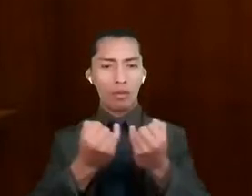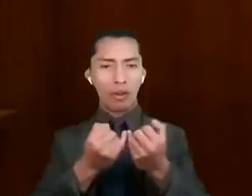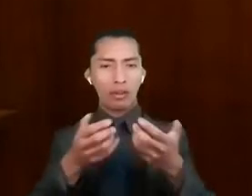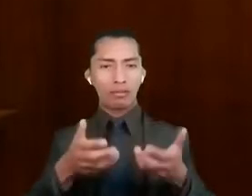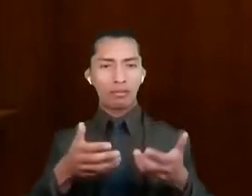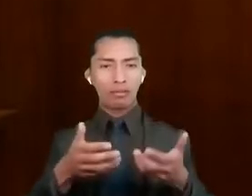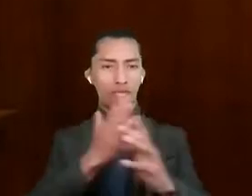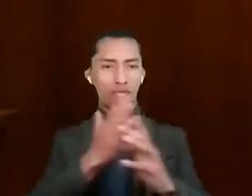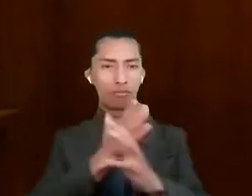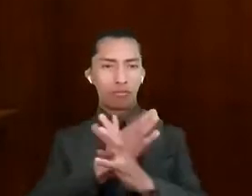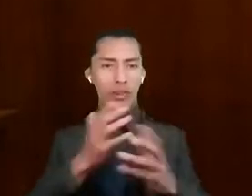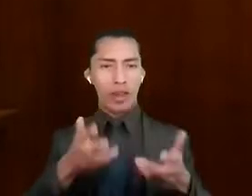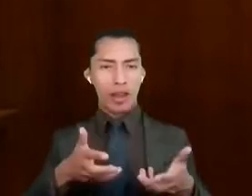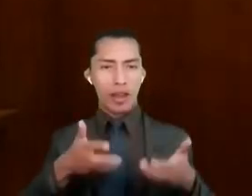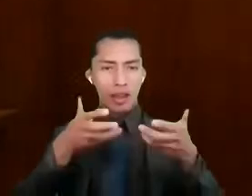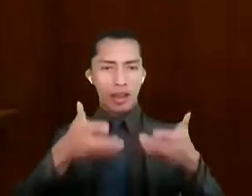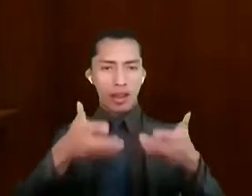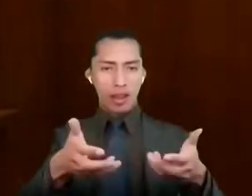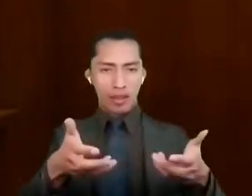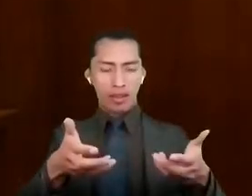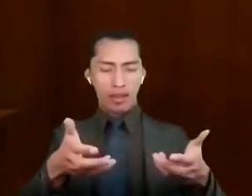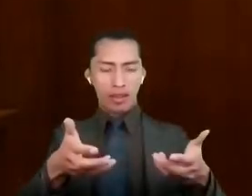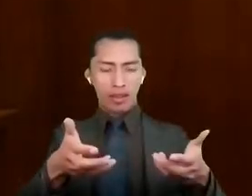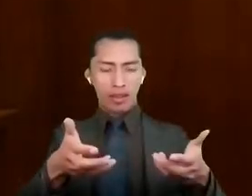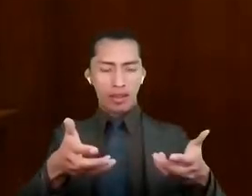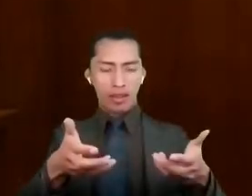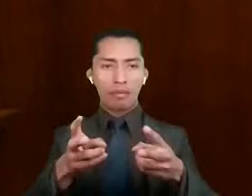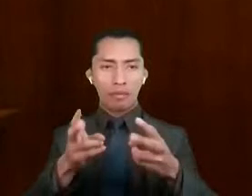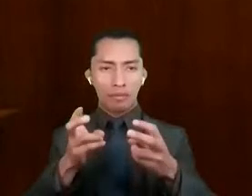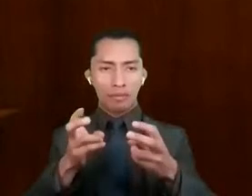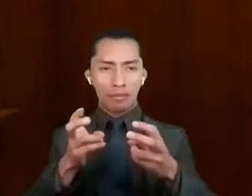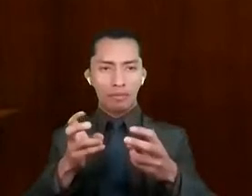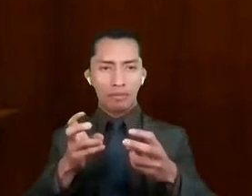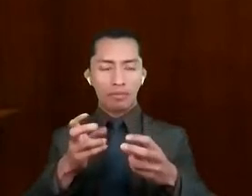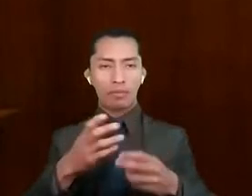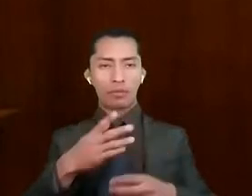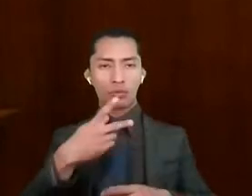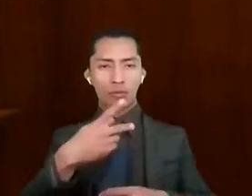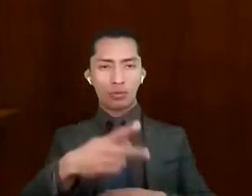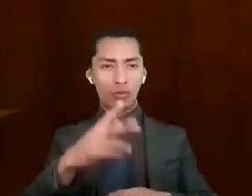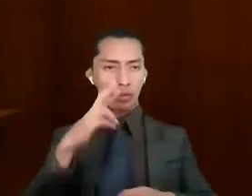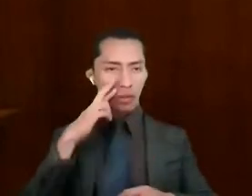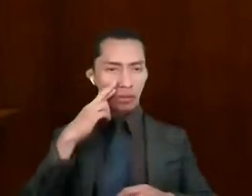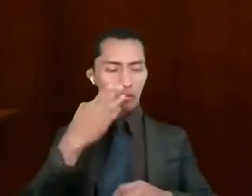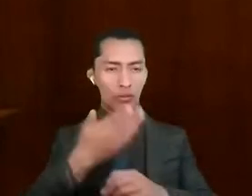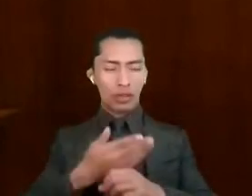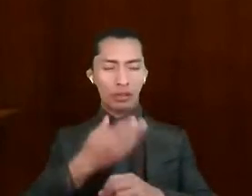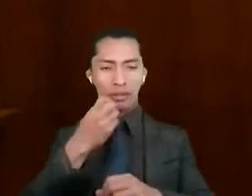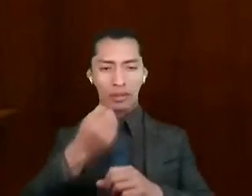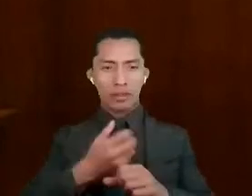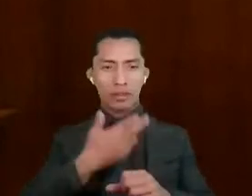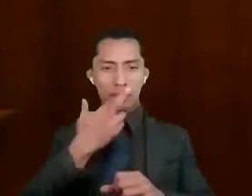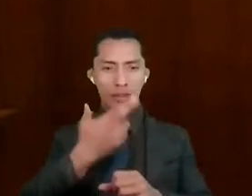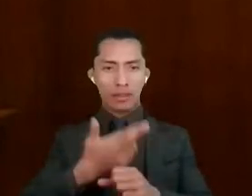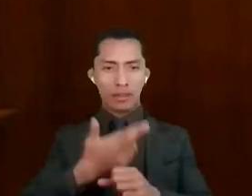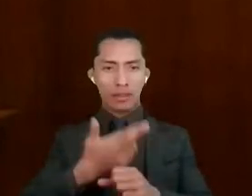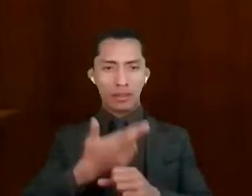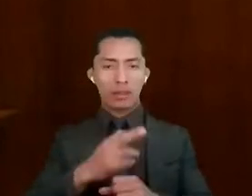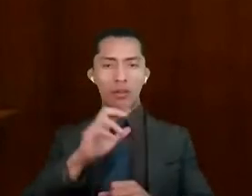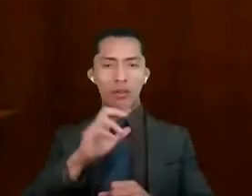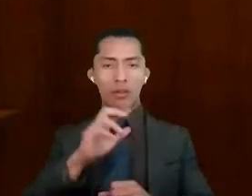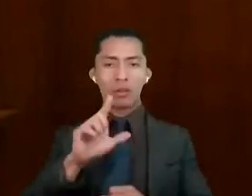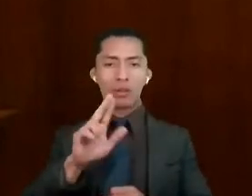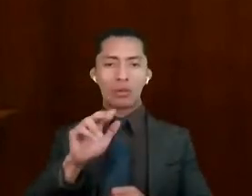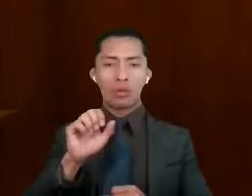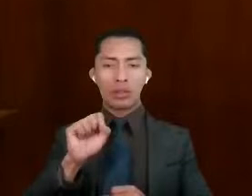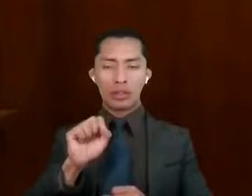Partiendo de las funciones de la dependencia que encabeza usted, secretario Luis Felipe Puente, y en su encargo de conducir